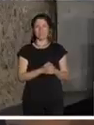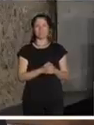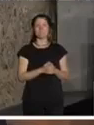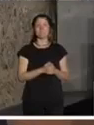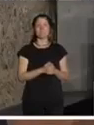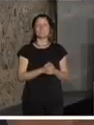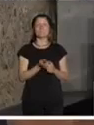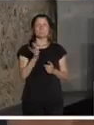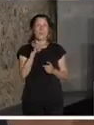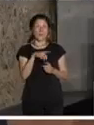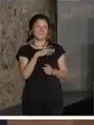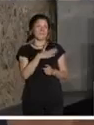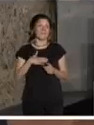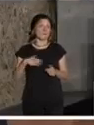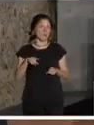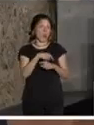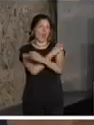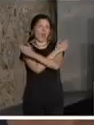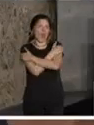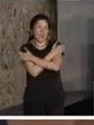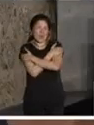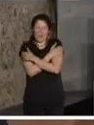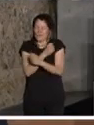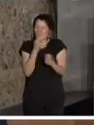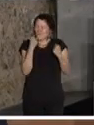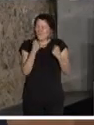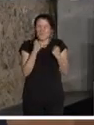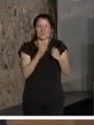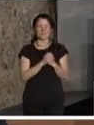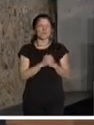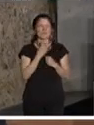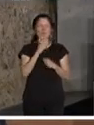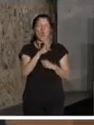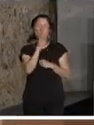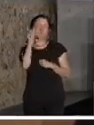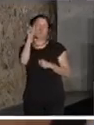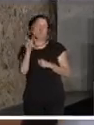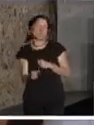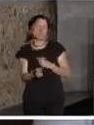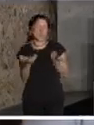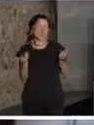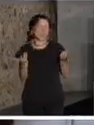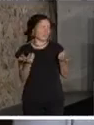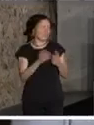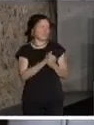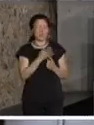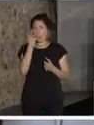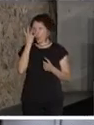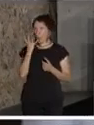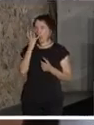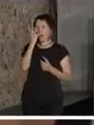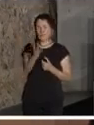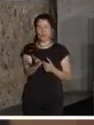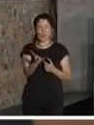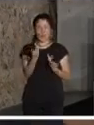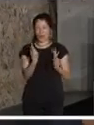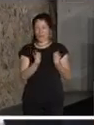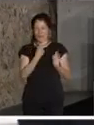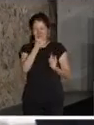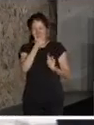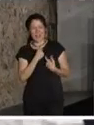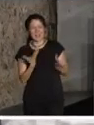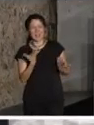y quería mandar también desde aquí un abrazo muy fuerte a otra persona que nos ha hecho la vida estos cuatro años muy fácil